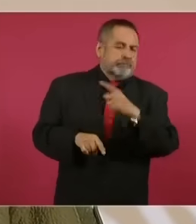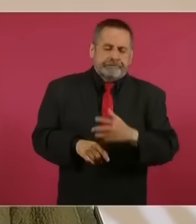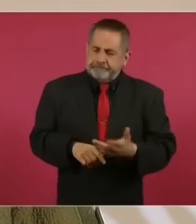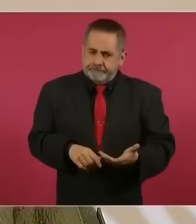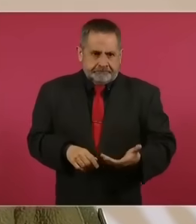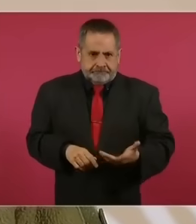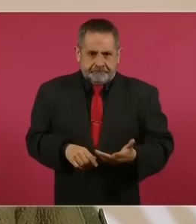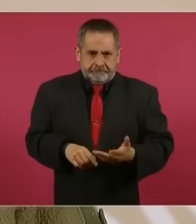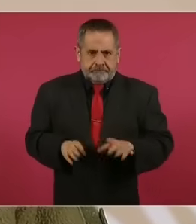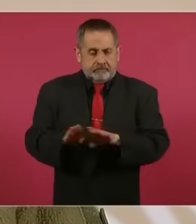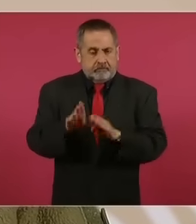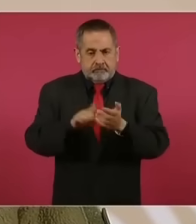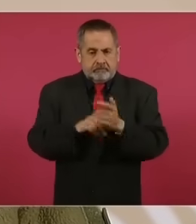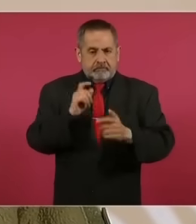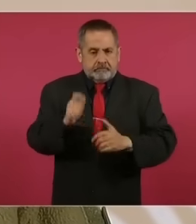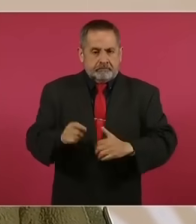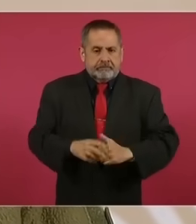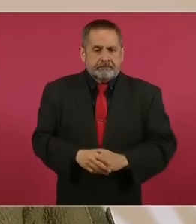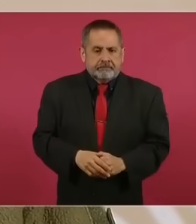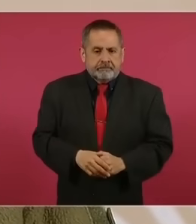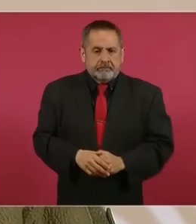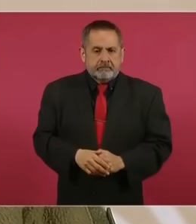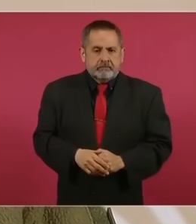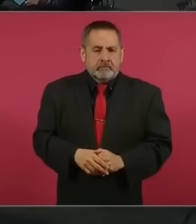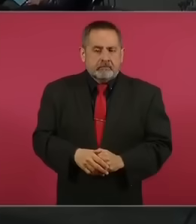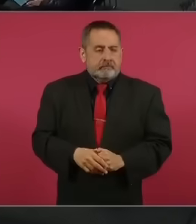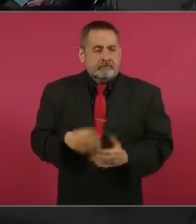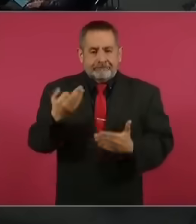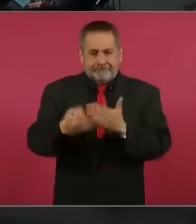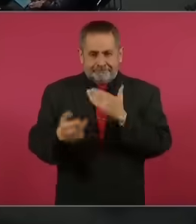nada más que todavía nos faltan